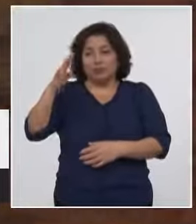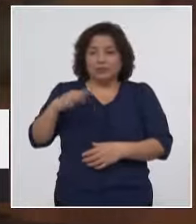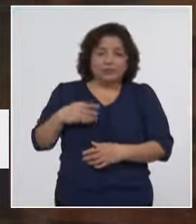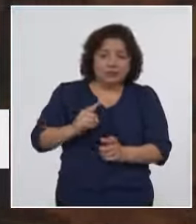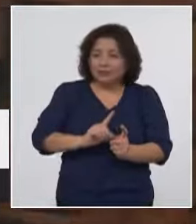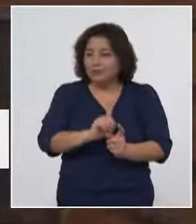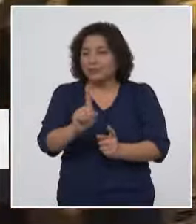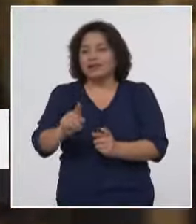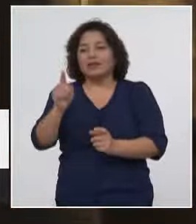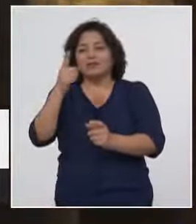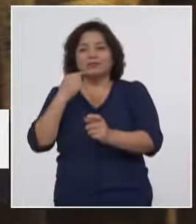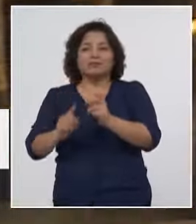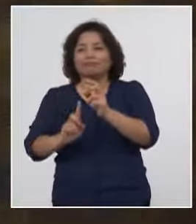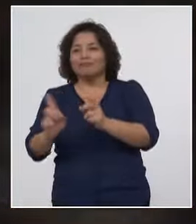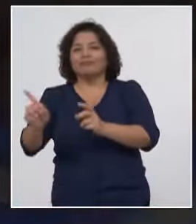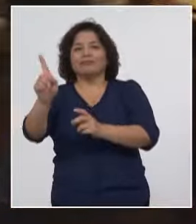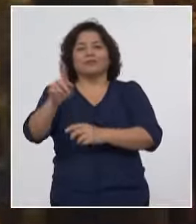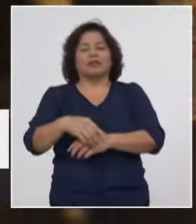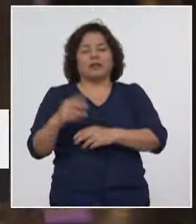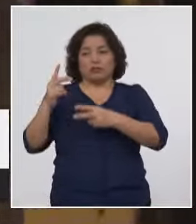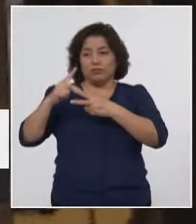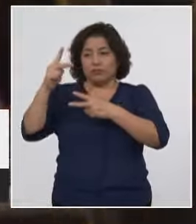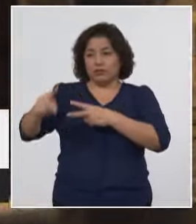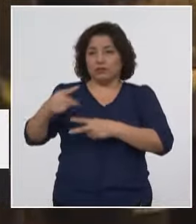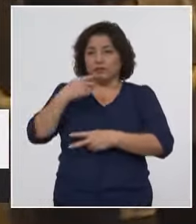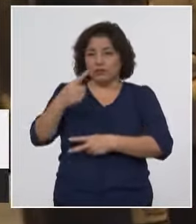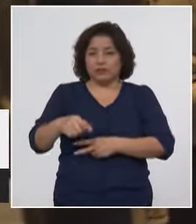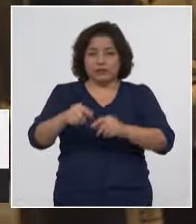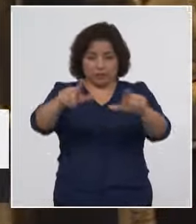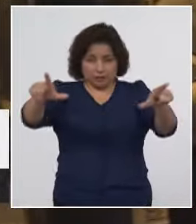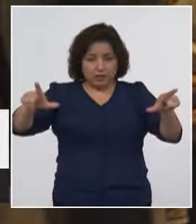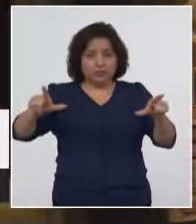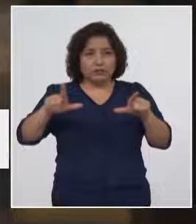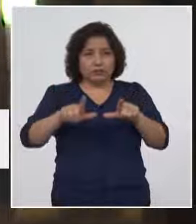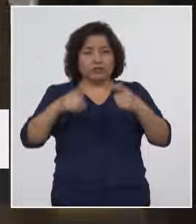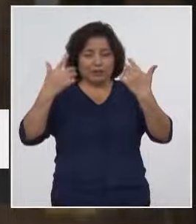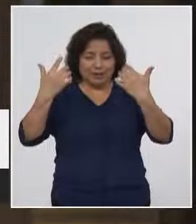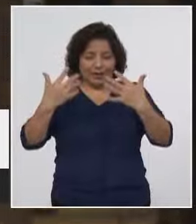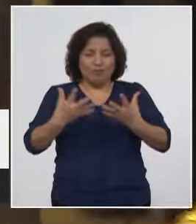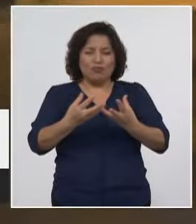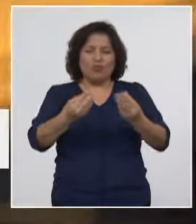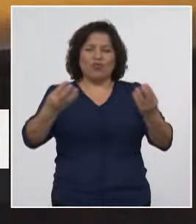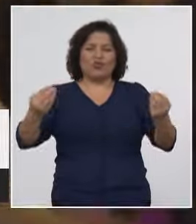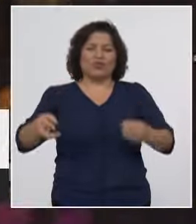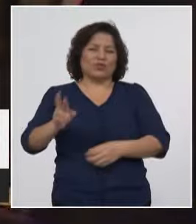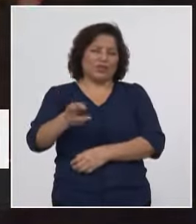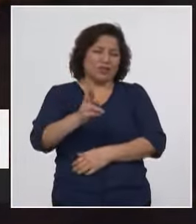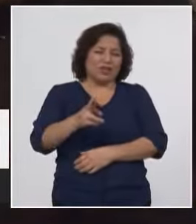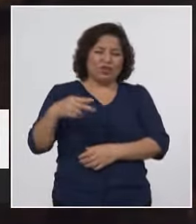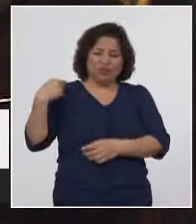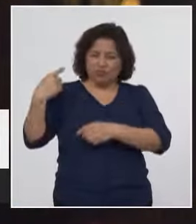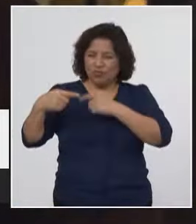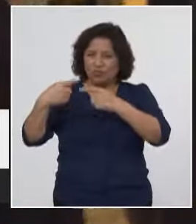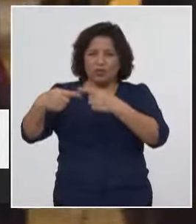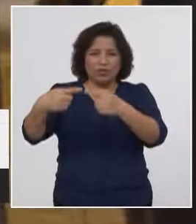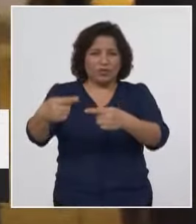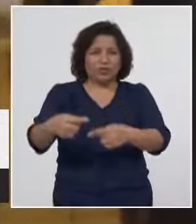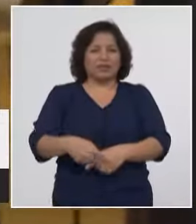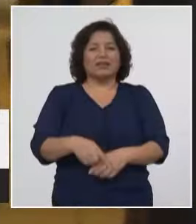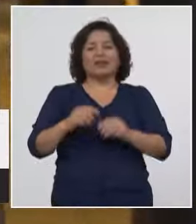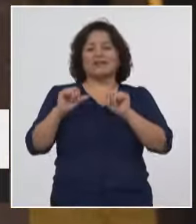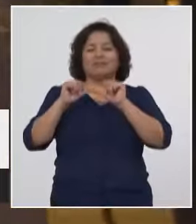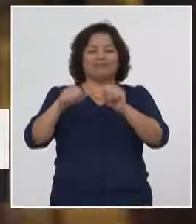creo que escaparon para allá. Los vecinos aseguran que esta zona ha sido tomada por la delincuencia y que es casi a diario que se produzcan